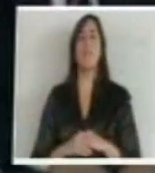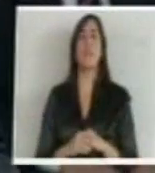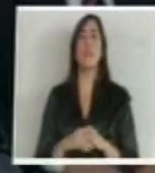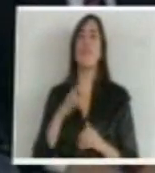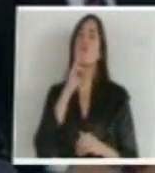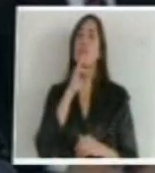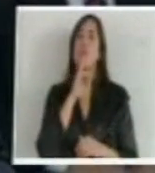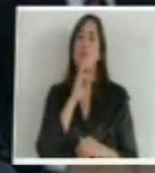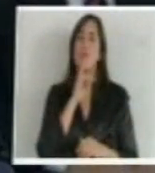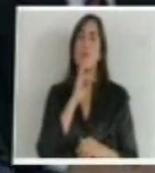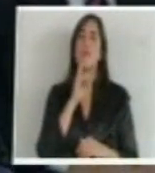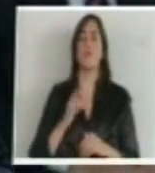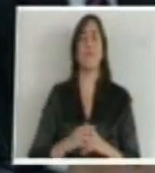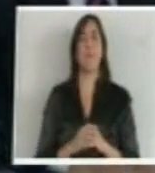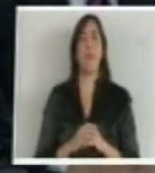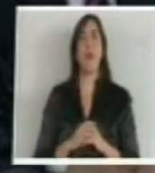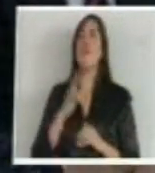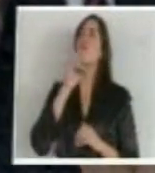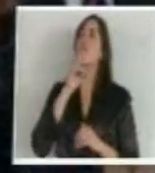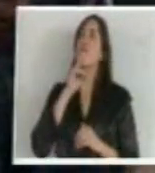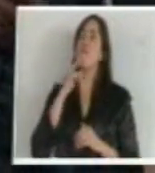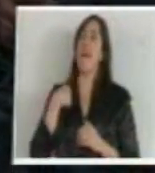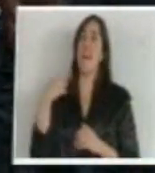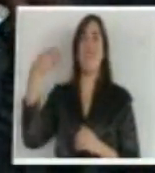Tucumán me recibe